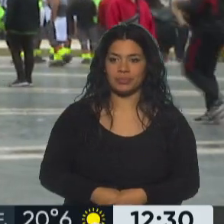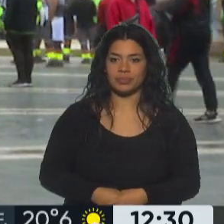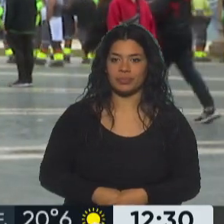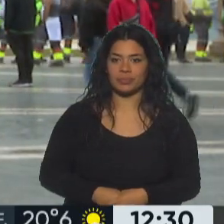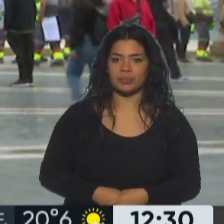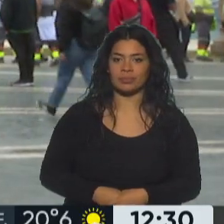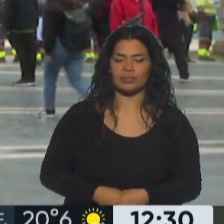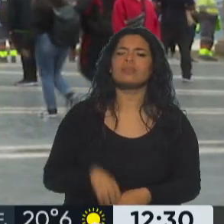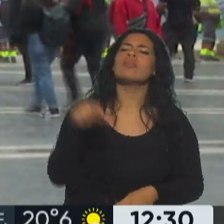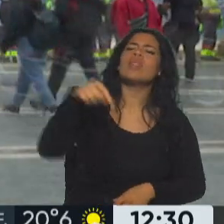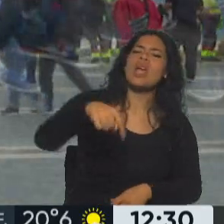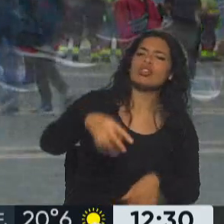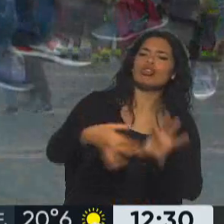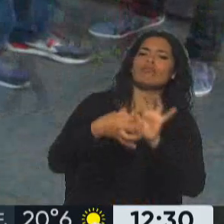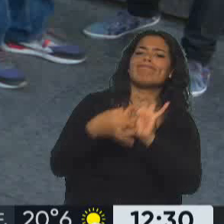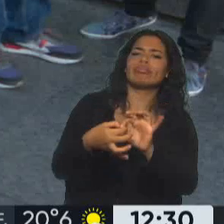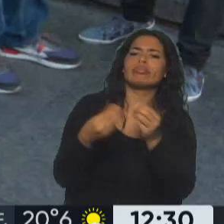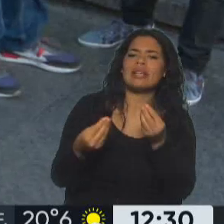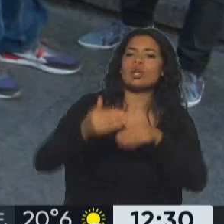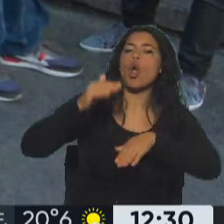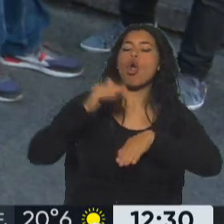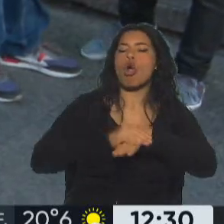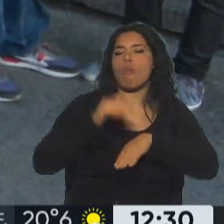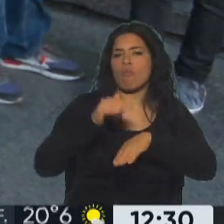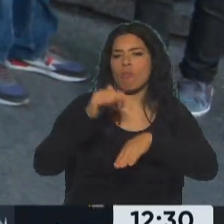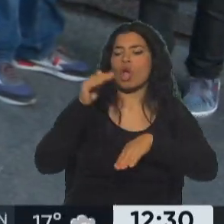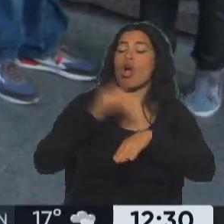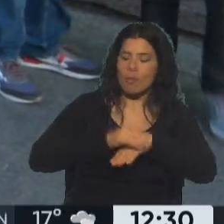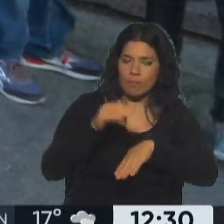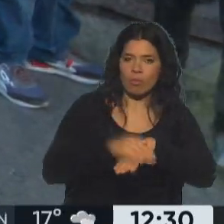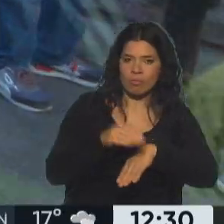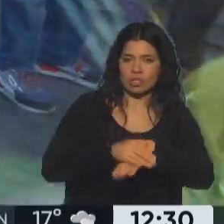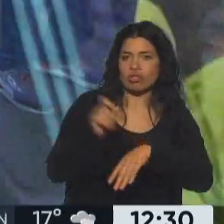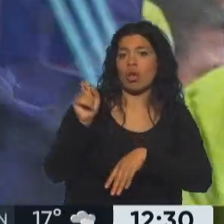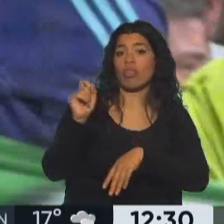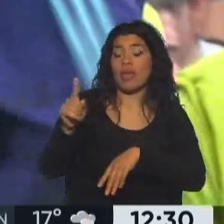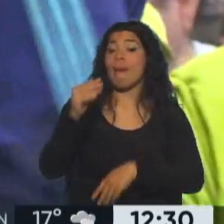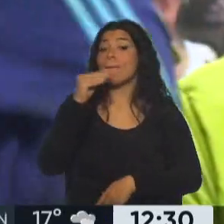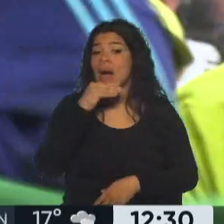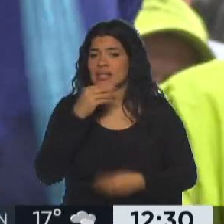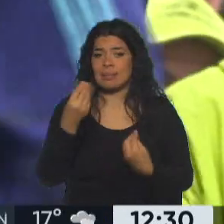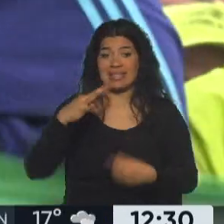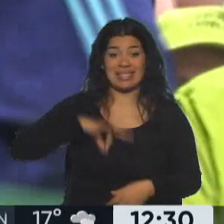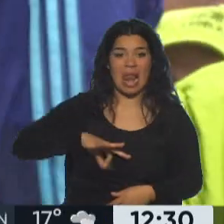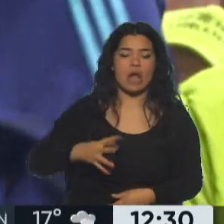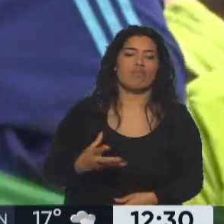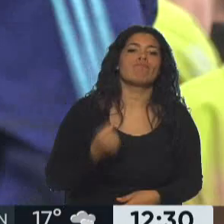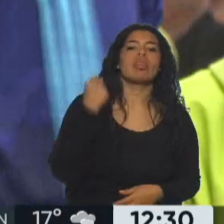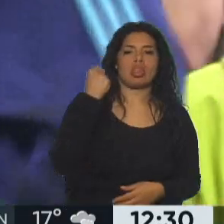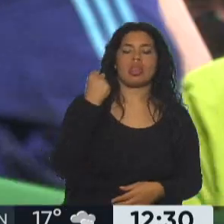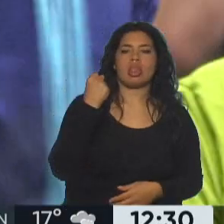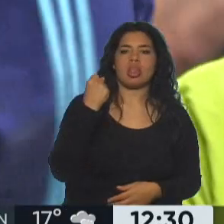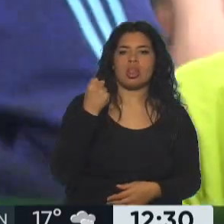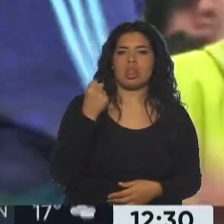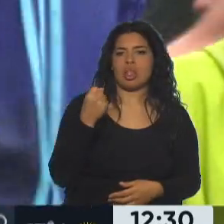Esto tiene que ver con un compromiso de Sergio Massa con la recuperación del salario, la recuperación del poder